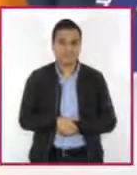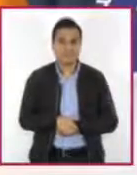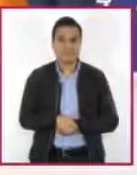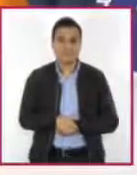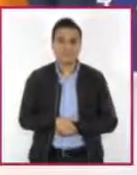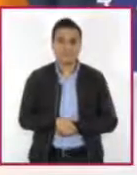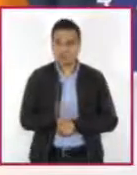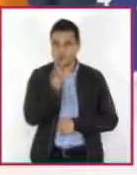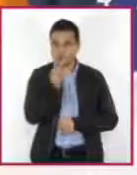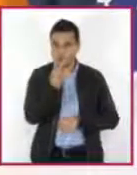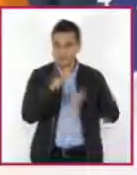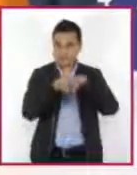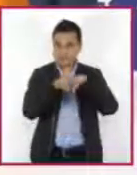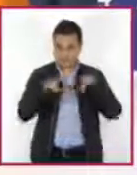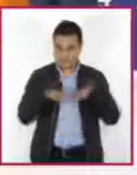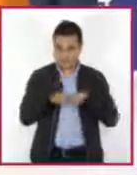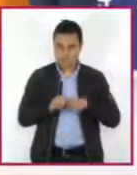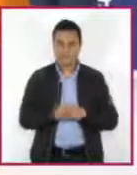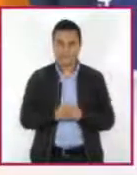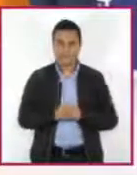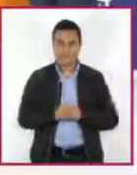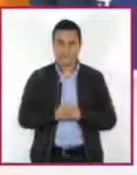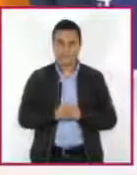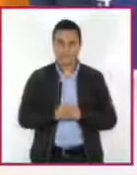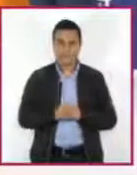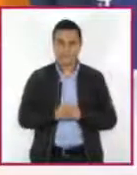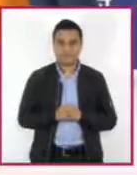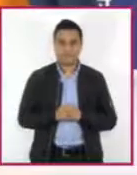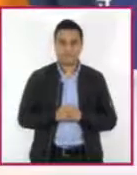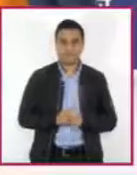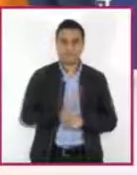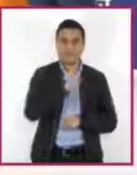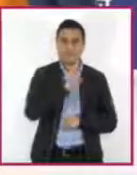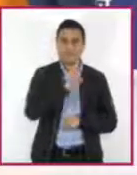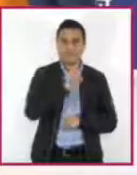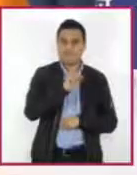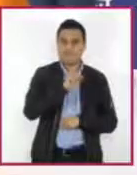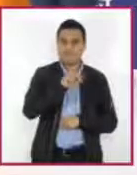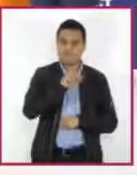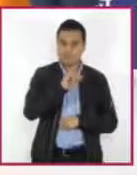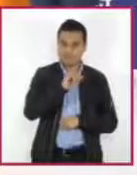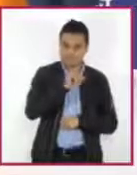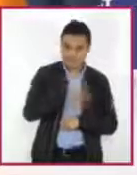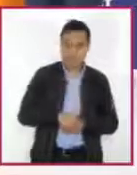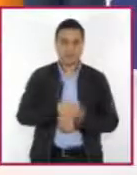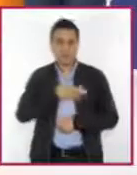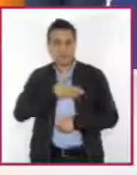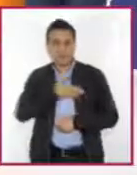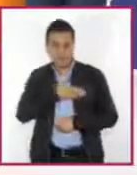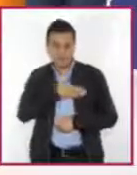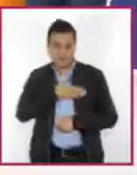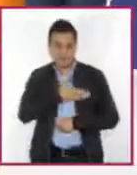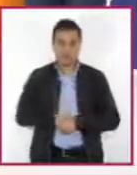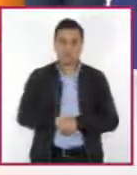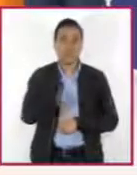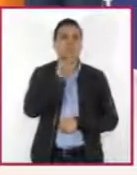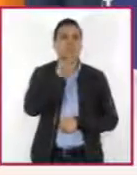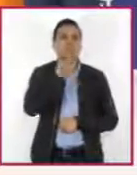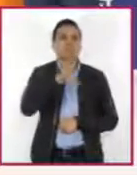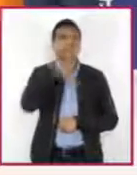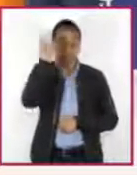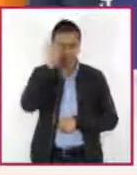equipos, el Benjamin Franklin y el de Napoleón Bonaparte. Ustedes en casa pueden elegir a cuál equipo quieren